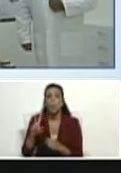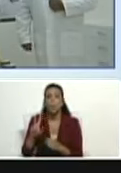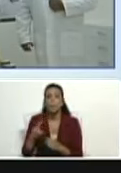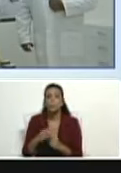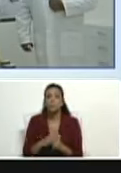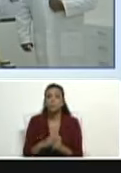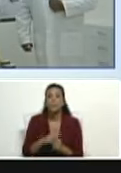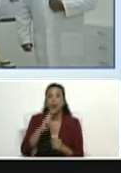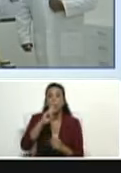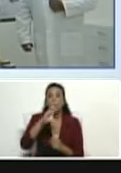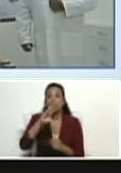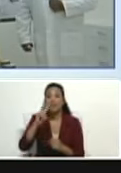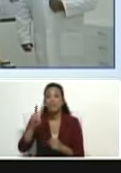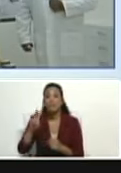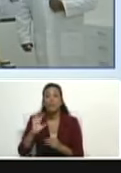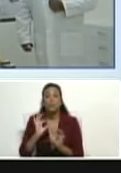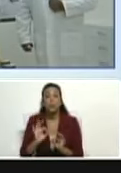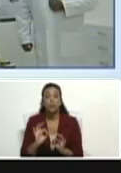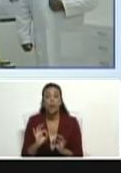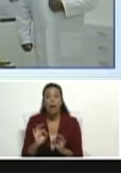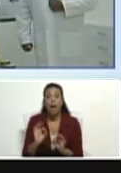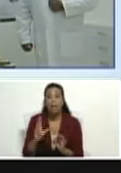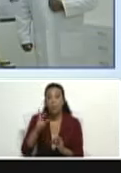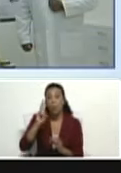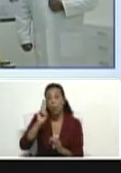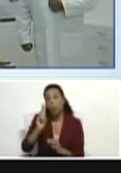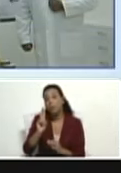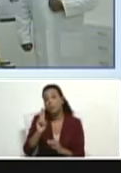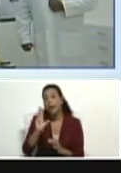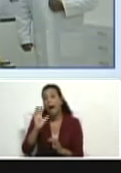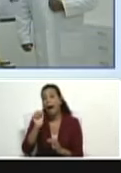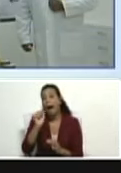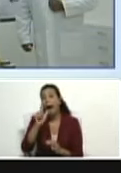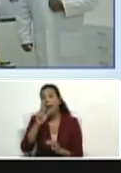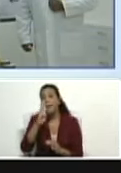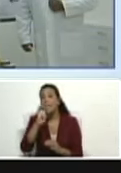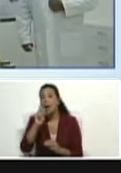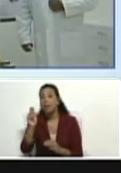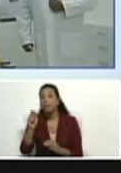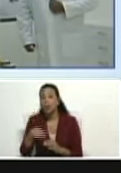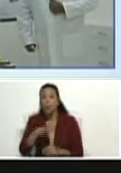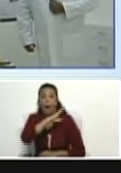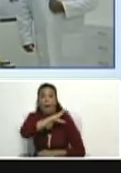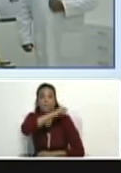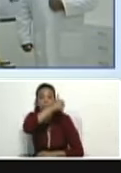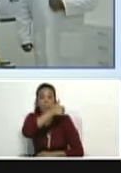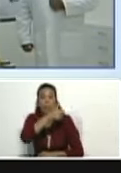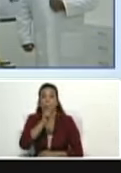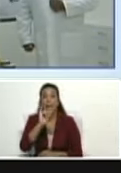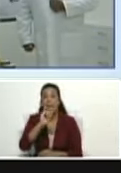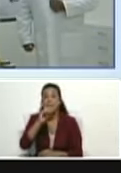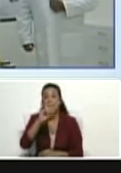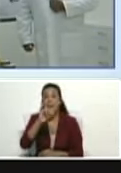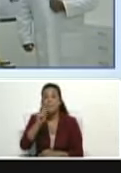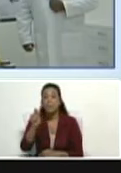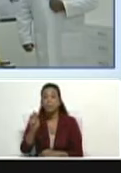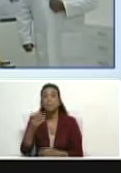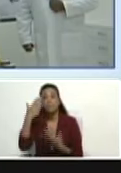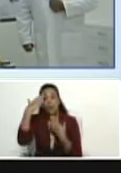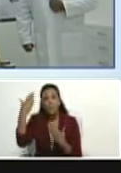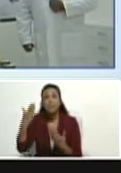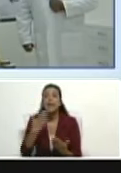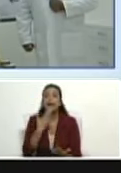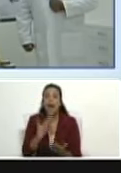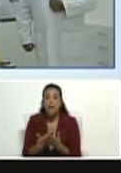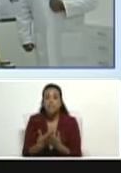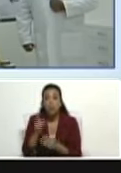UCB. Y el doctor Alberto Quintero, director del IBIT. Alberto,